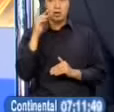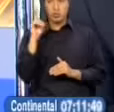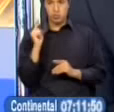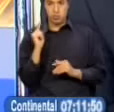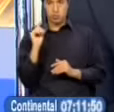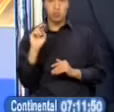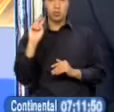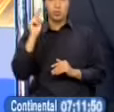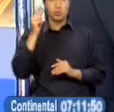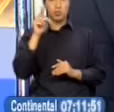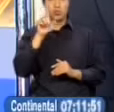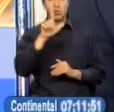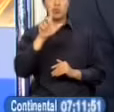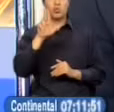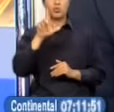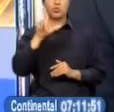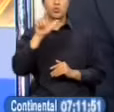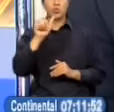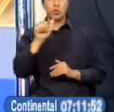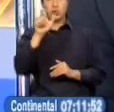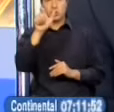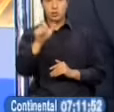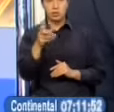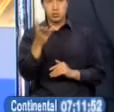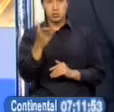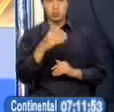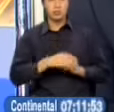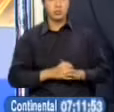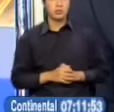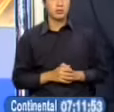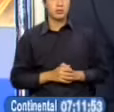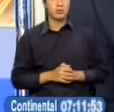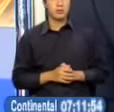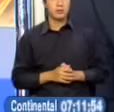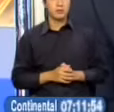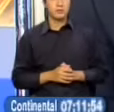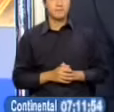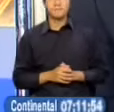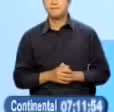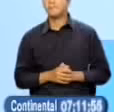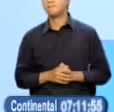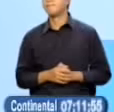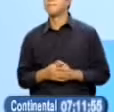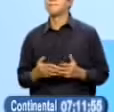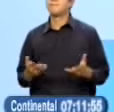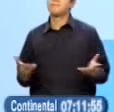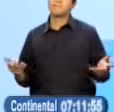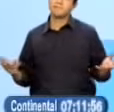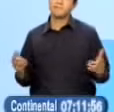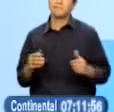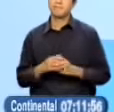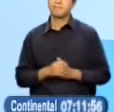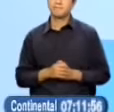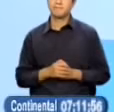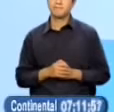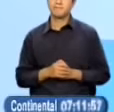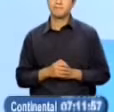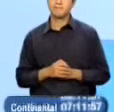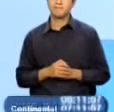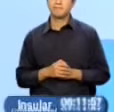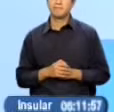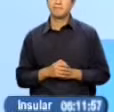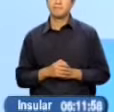llama luis inácio da silva lula bueno yo ahí si lo dejo más vieja la